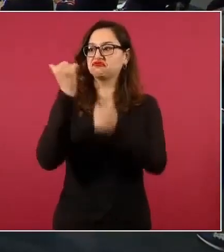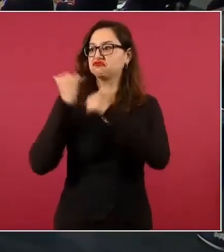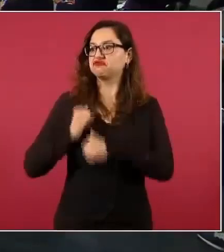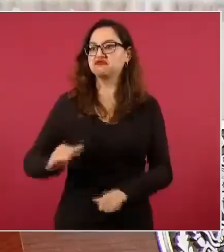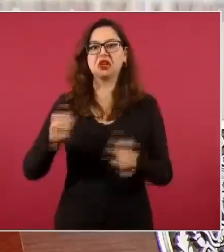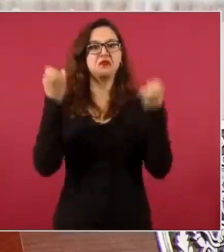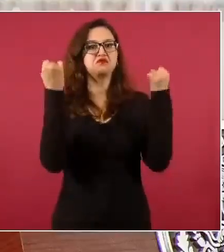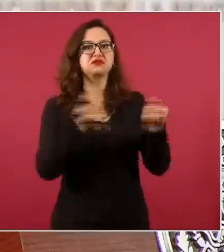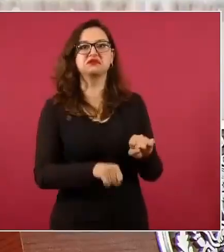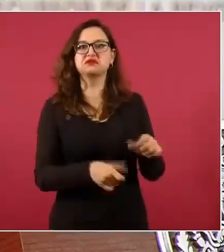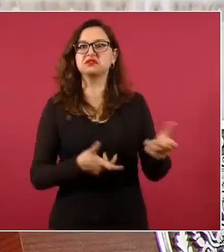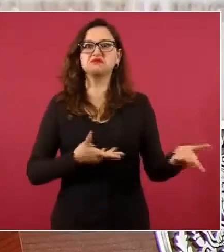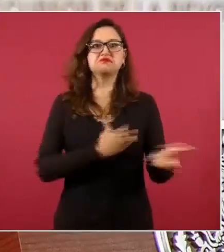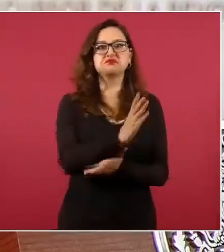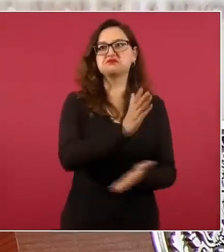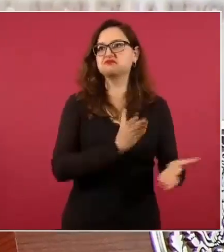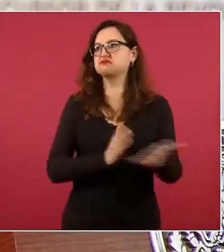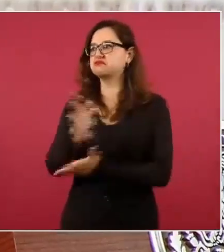Entonces se acabó eso.